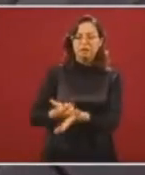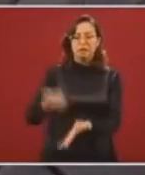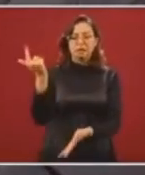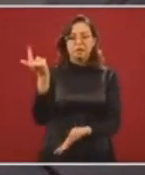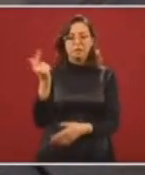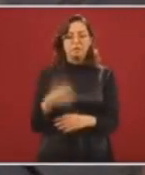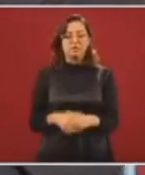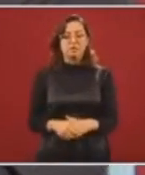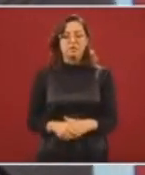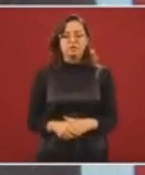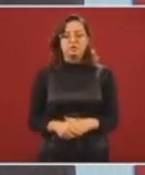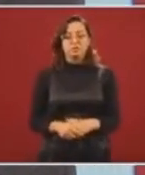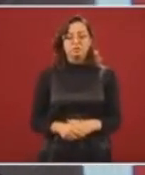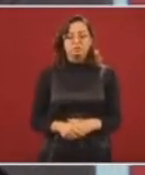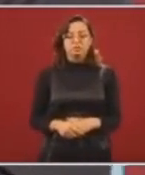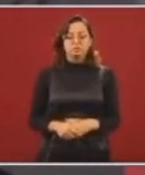situaciones